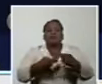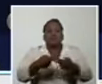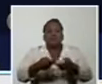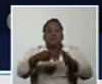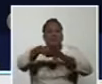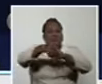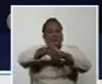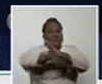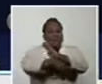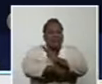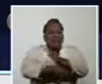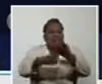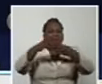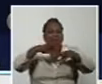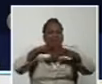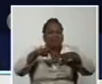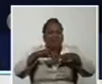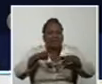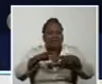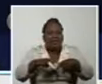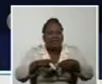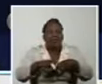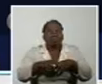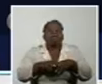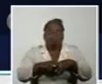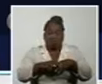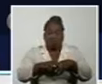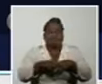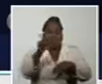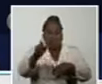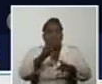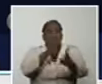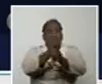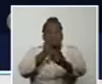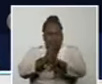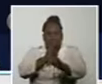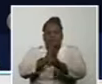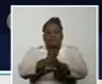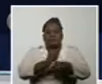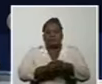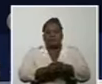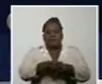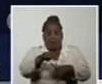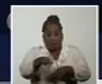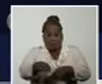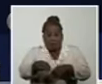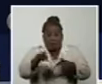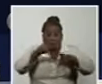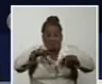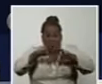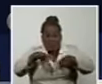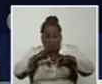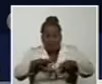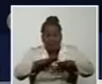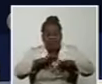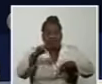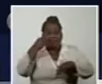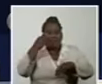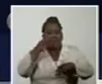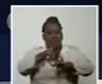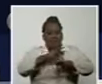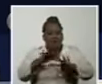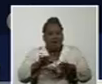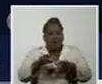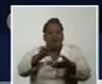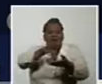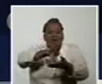análisis epidemiológico y se detectaron incluso estando ya en centros de atención,